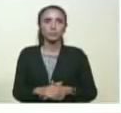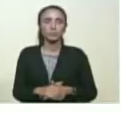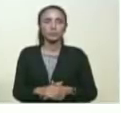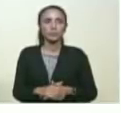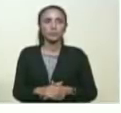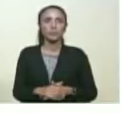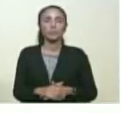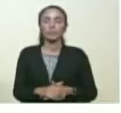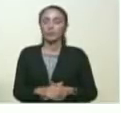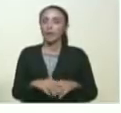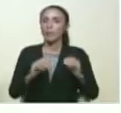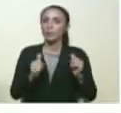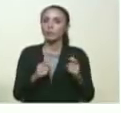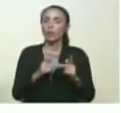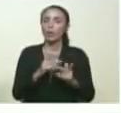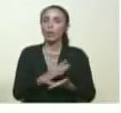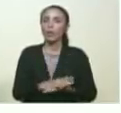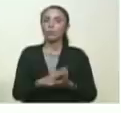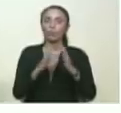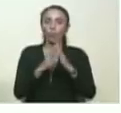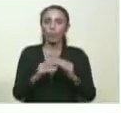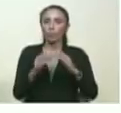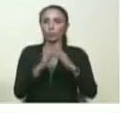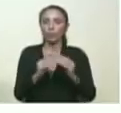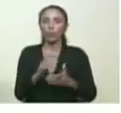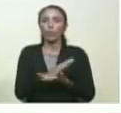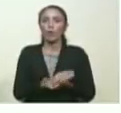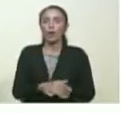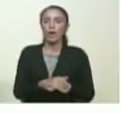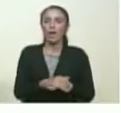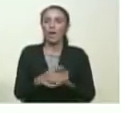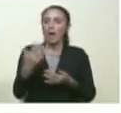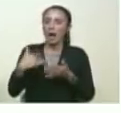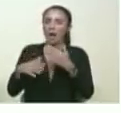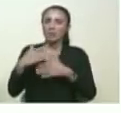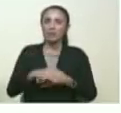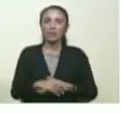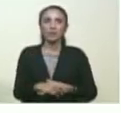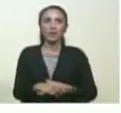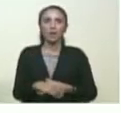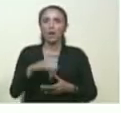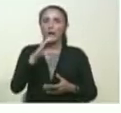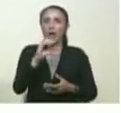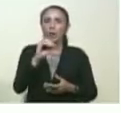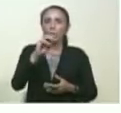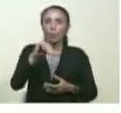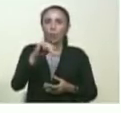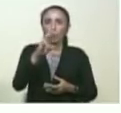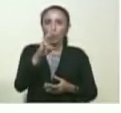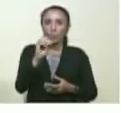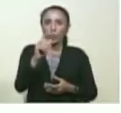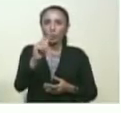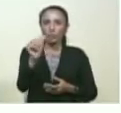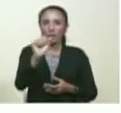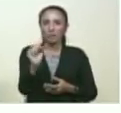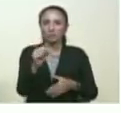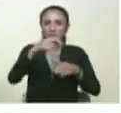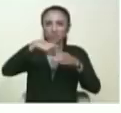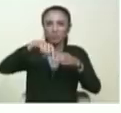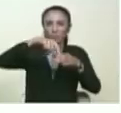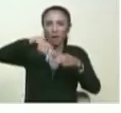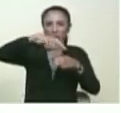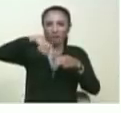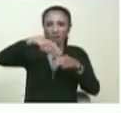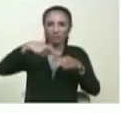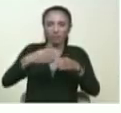la planta de producción de colados o compotas, como se conocía antiguamente, y se